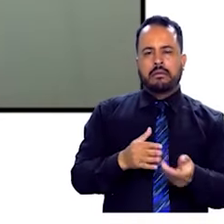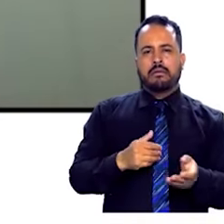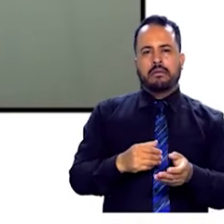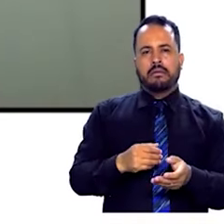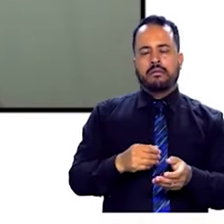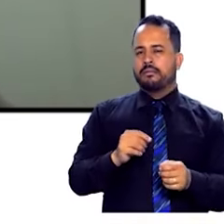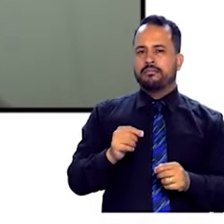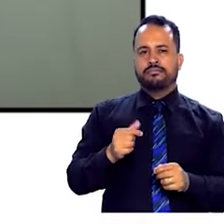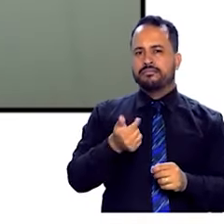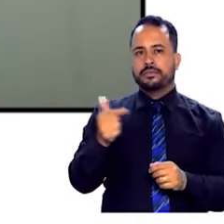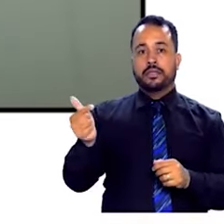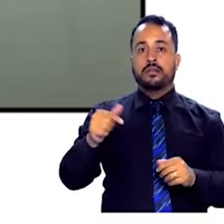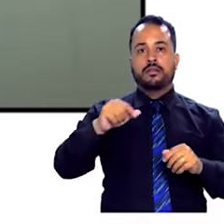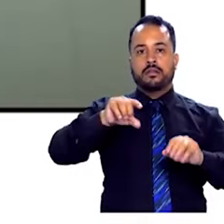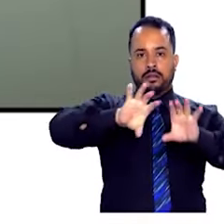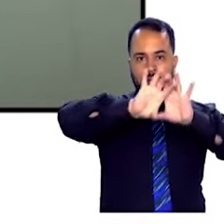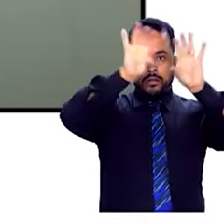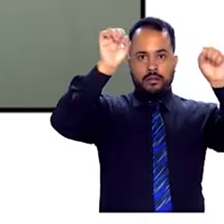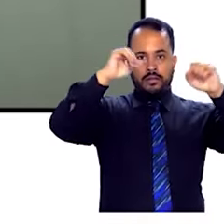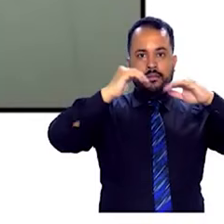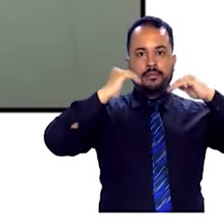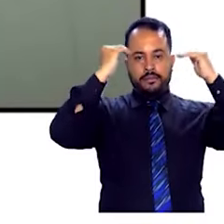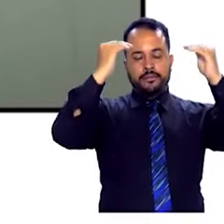F dec inconstitucional